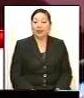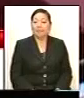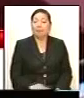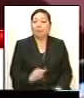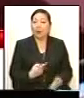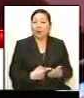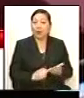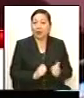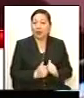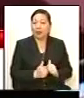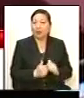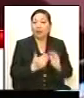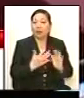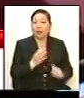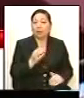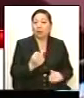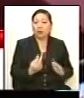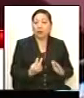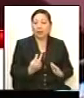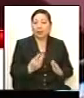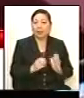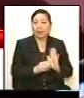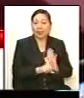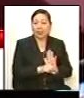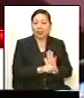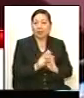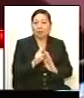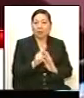Porque modificar el número 10.2, el artículo 10 de la ley